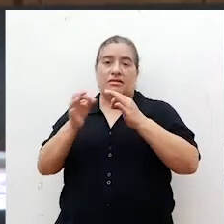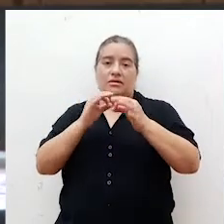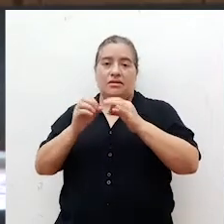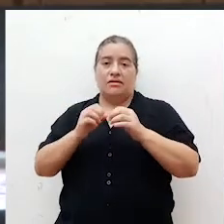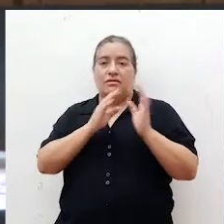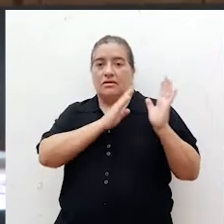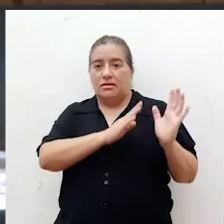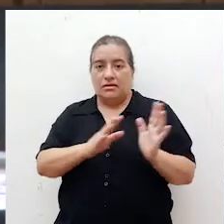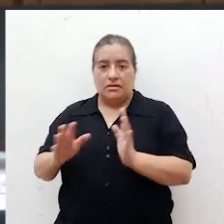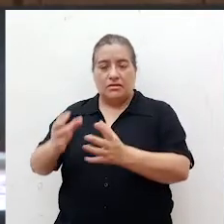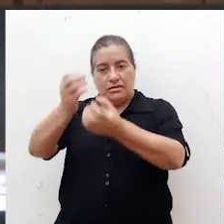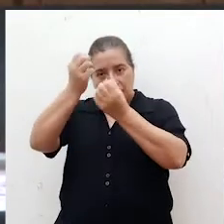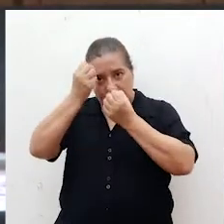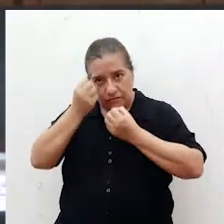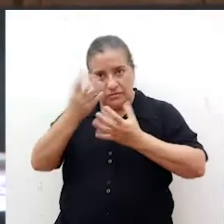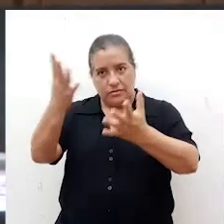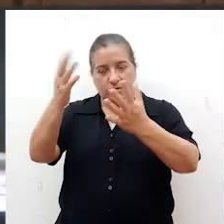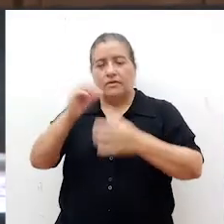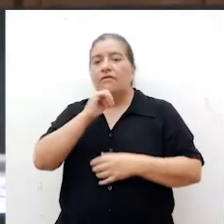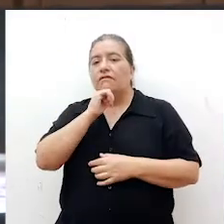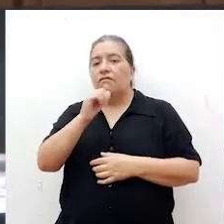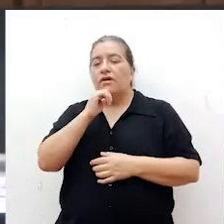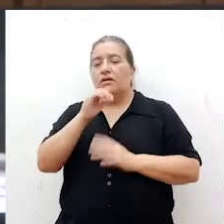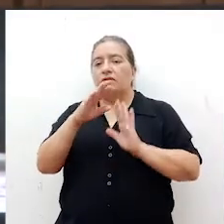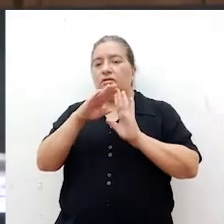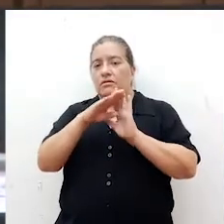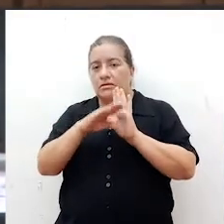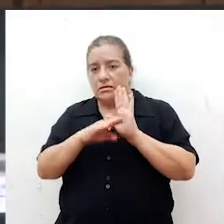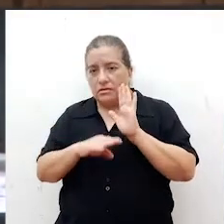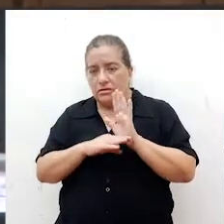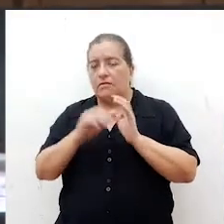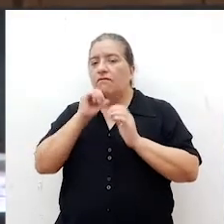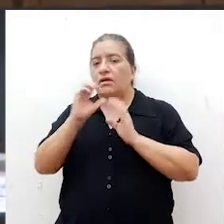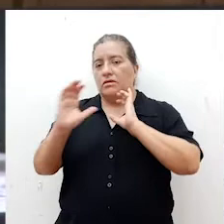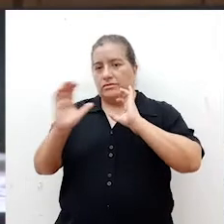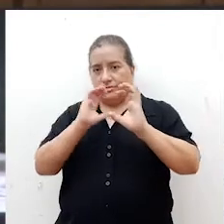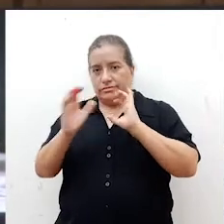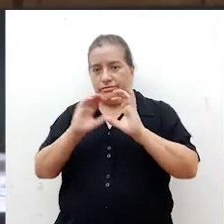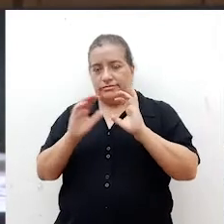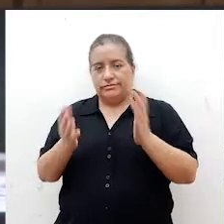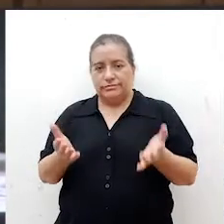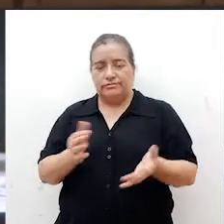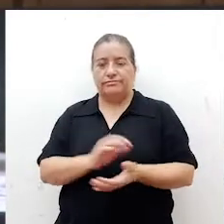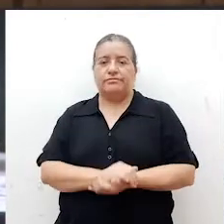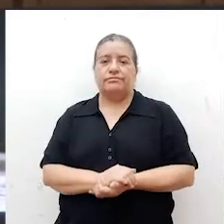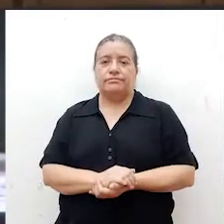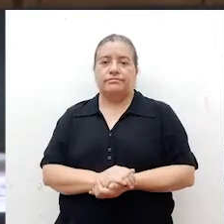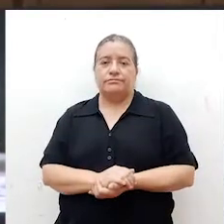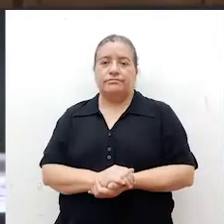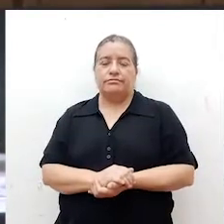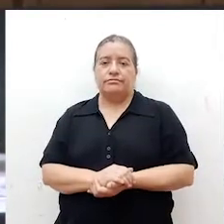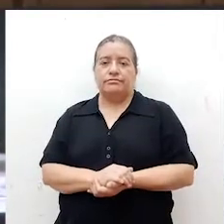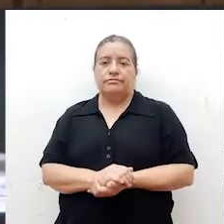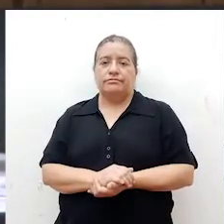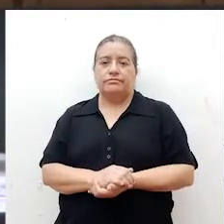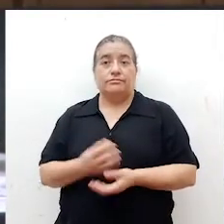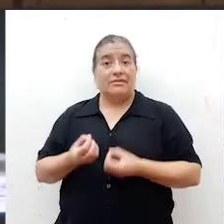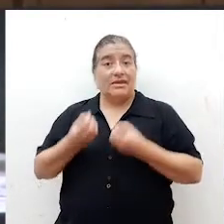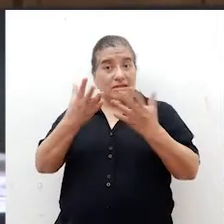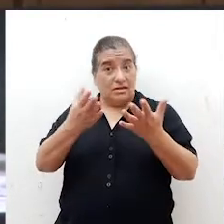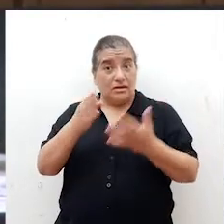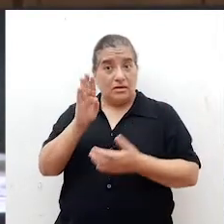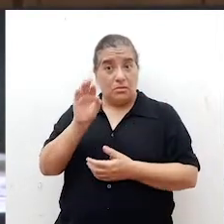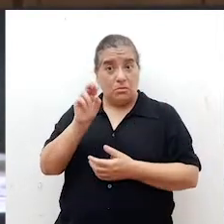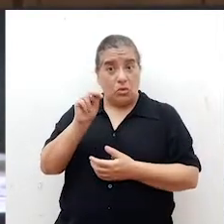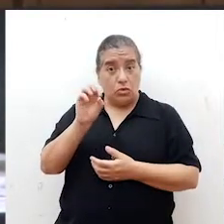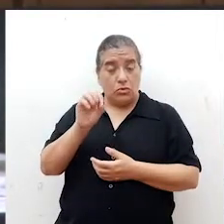Hay un discurso que de alguna manera en algunos sectores se ha difundido, algo así como